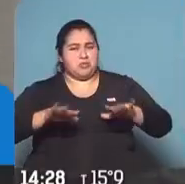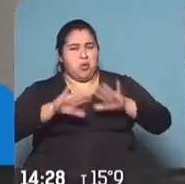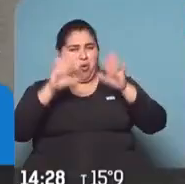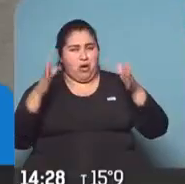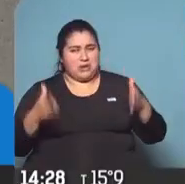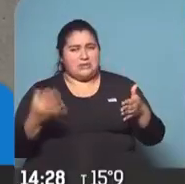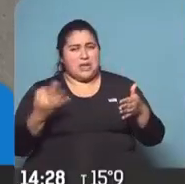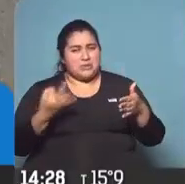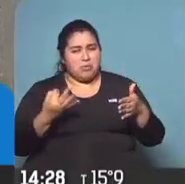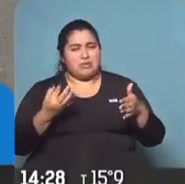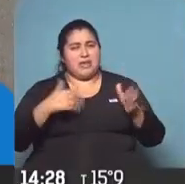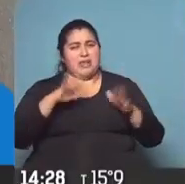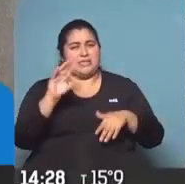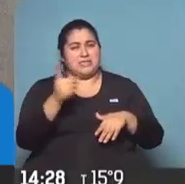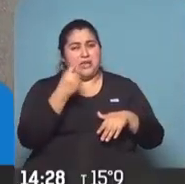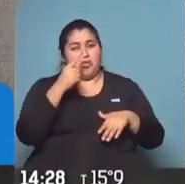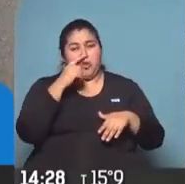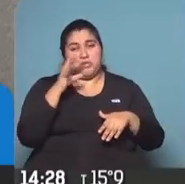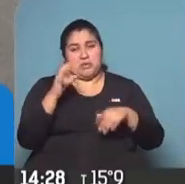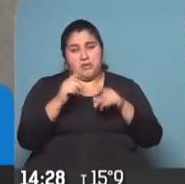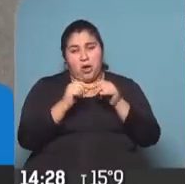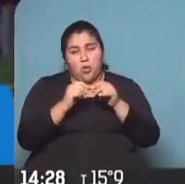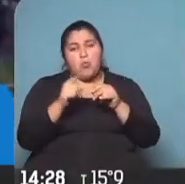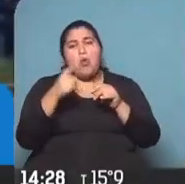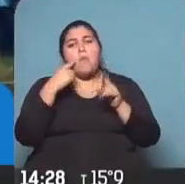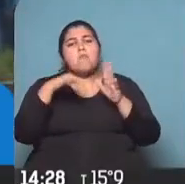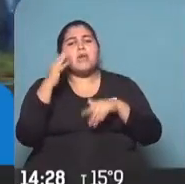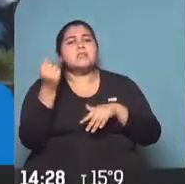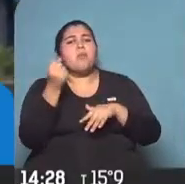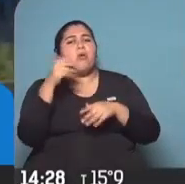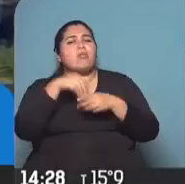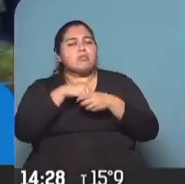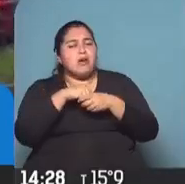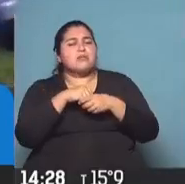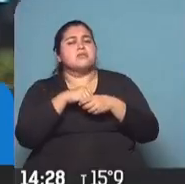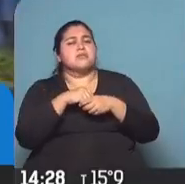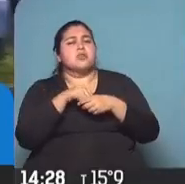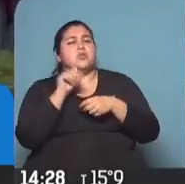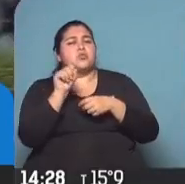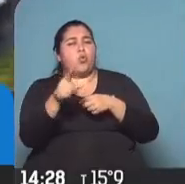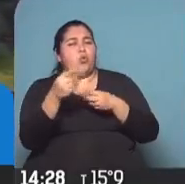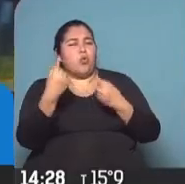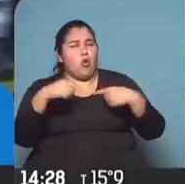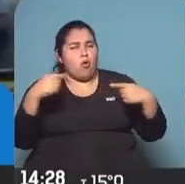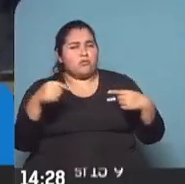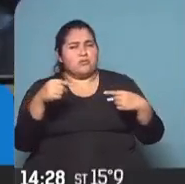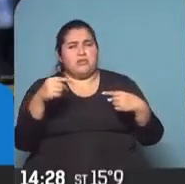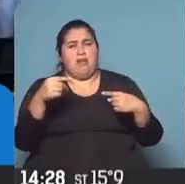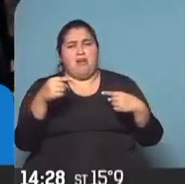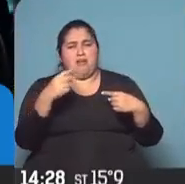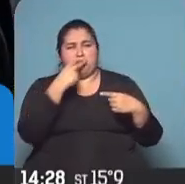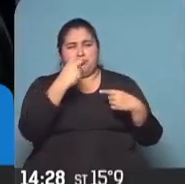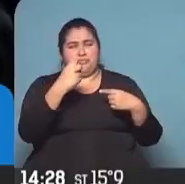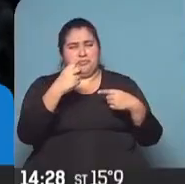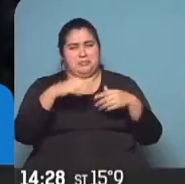hasta 170 características principales o siguen una autosuficiencia energética contando